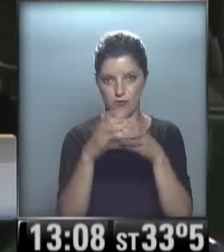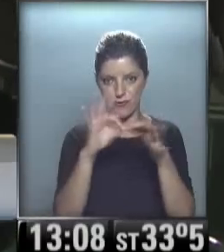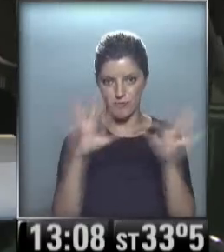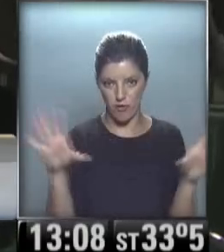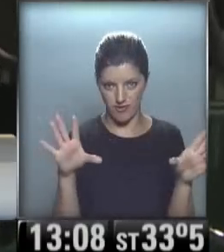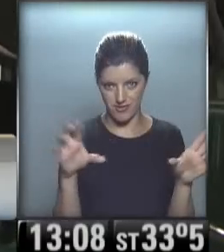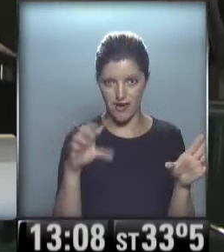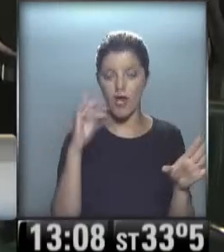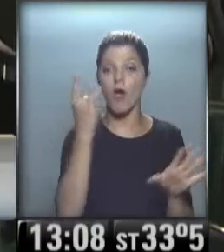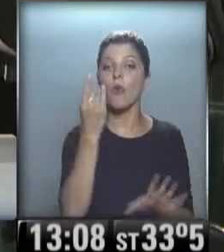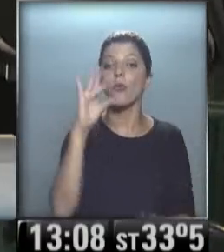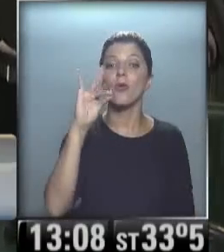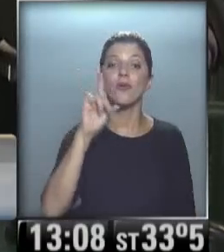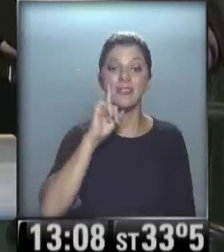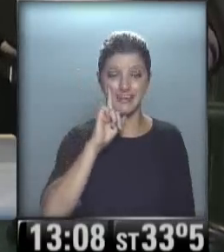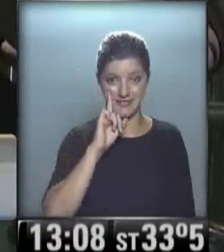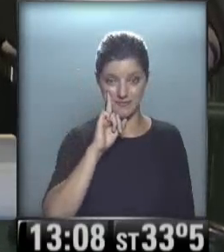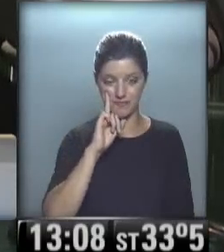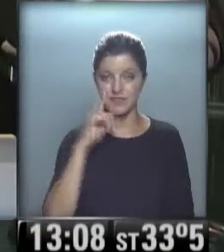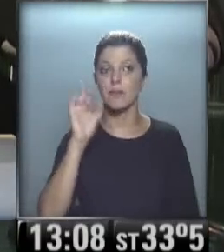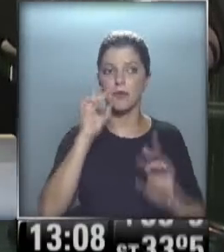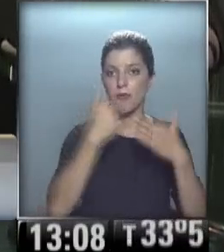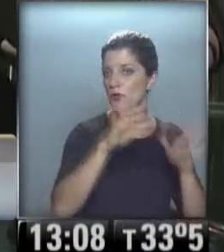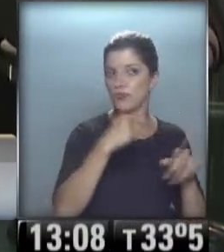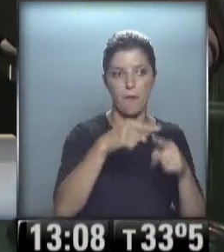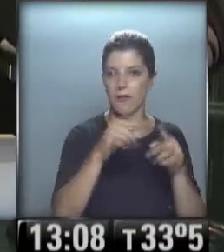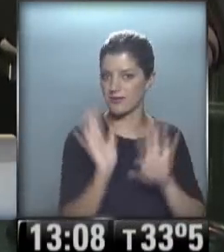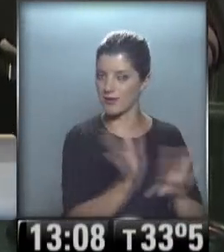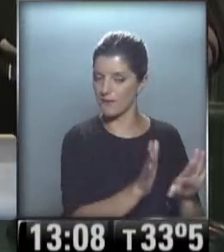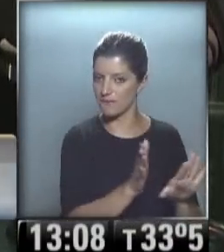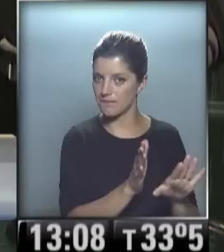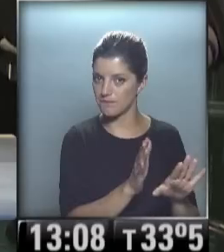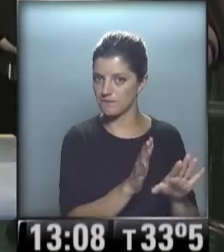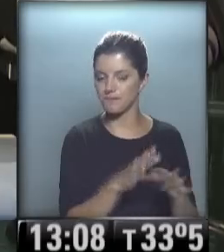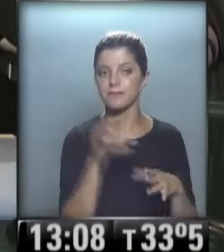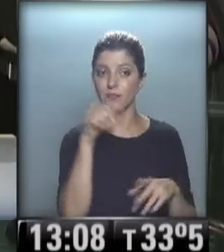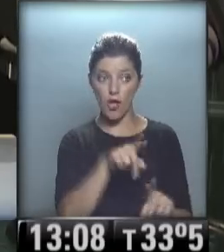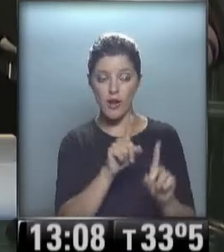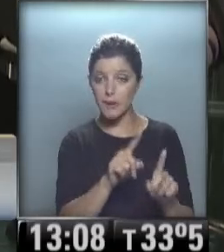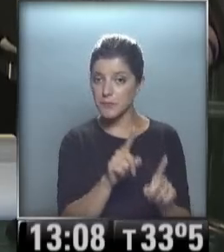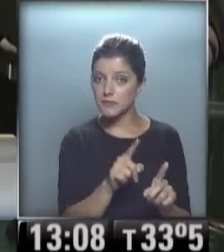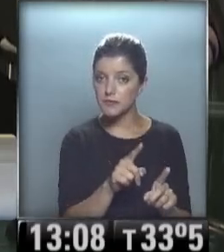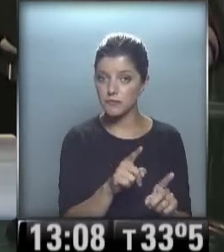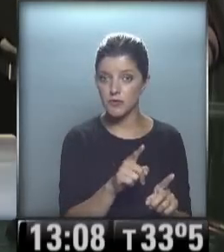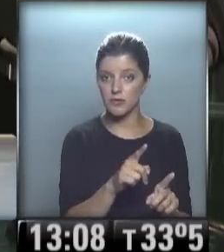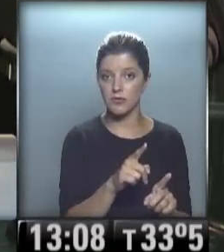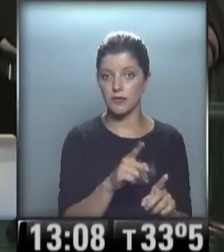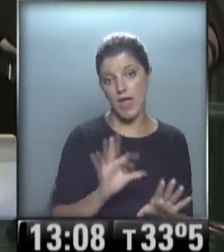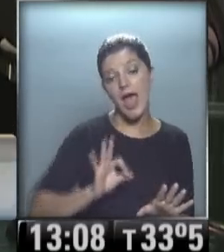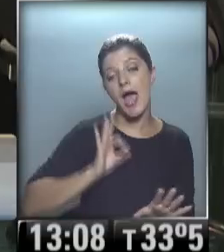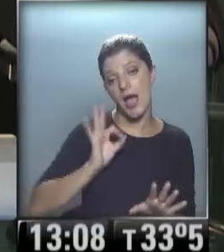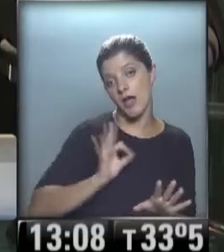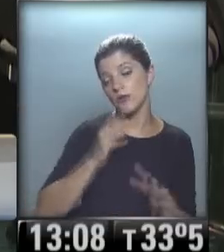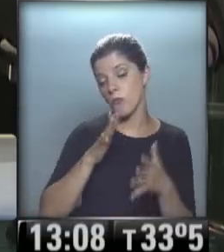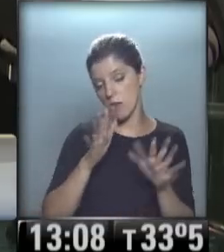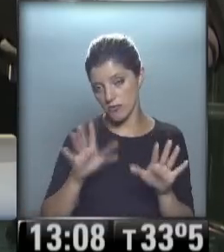udi y y renunció directamente a la política y con él pasan a retiro digamos por lo menos durante varios años porque ya